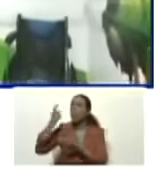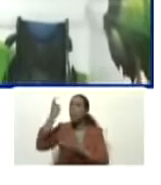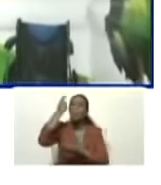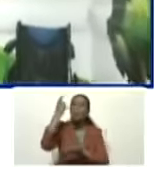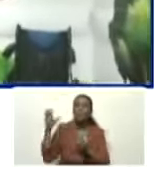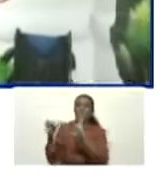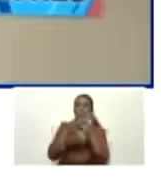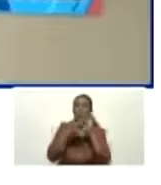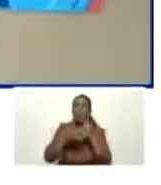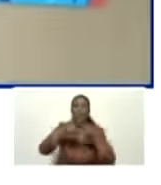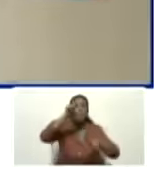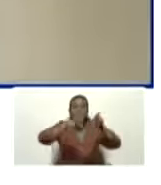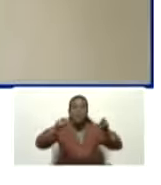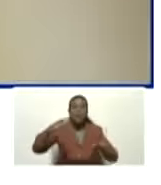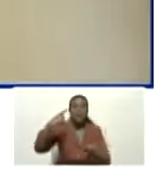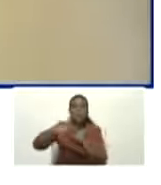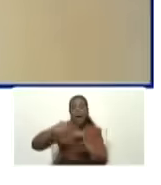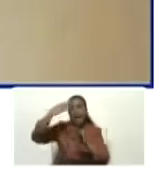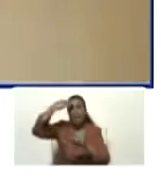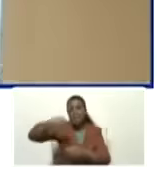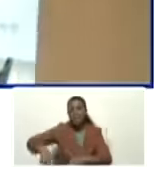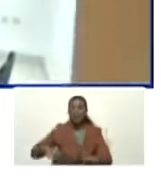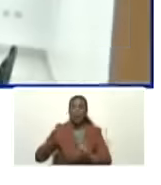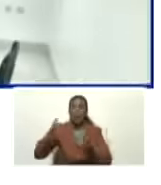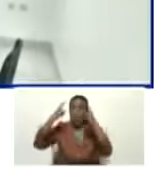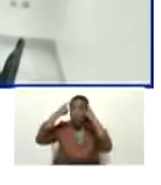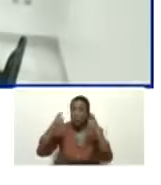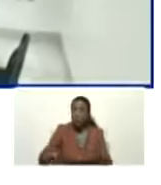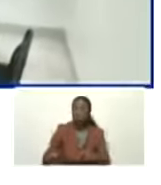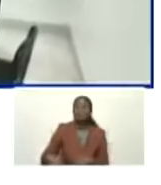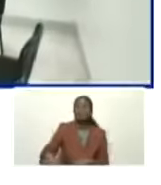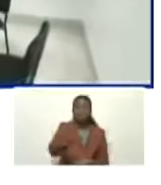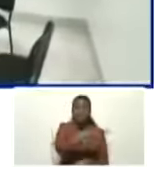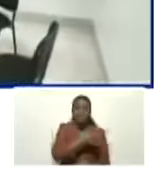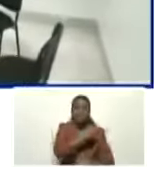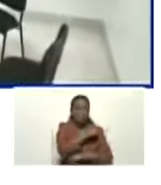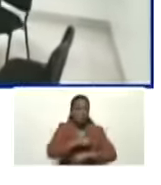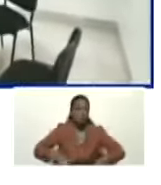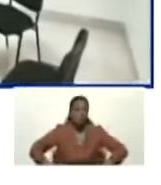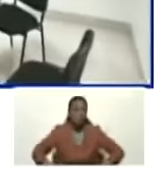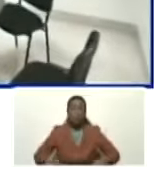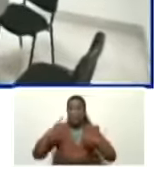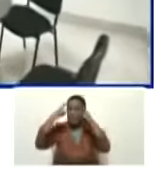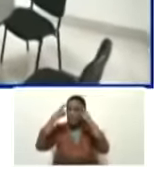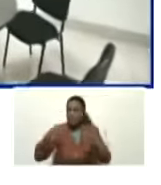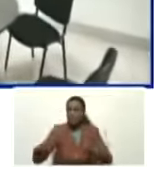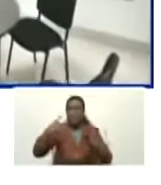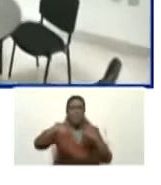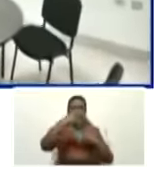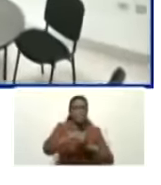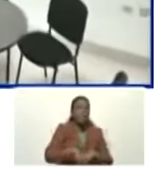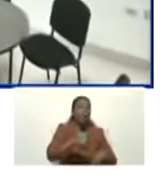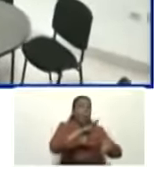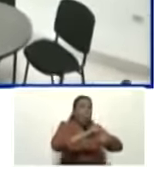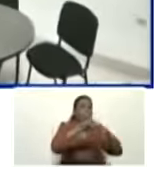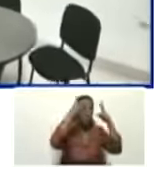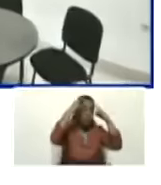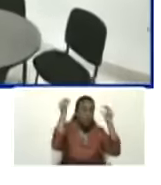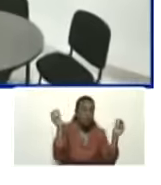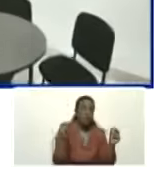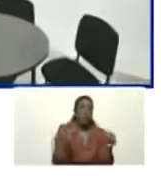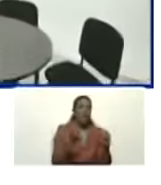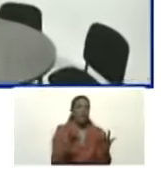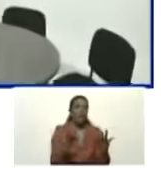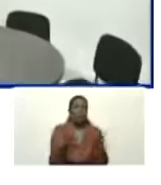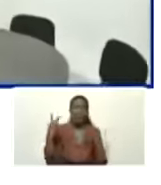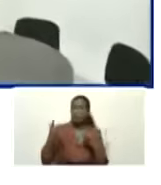perfecta unión cívico-militar con los profesionales de la salud, con los profesionales